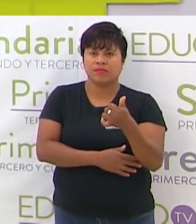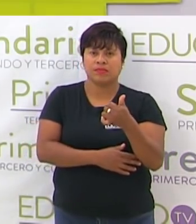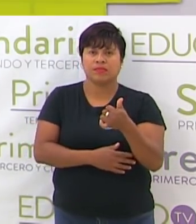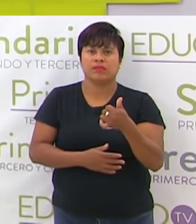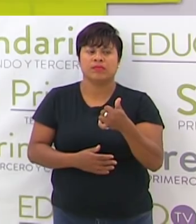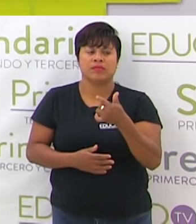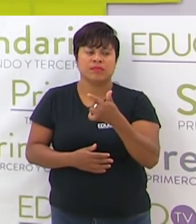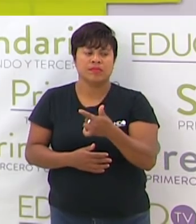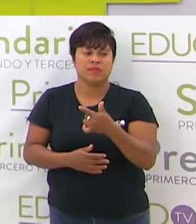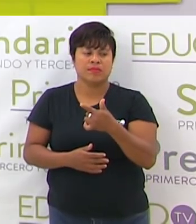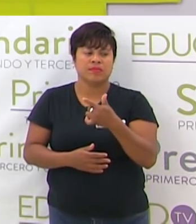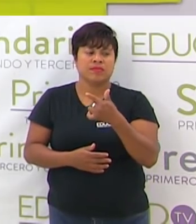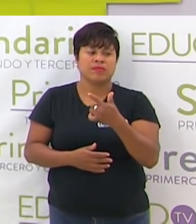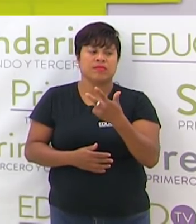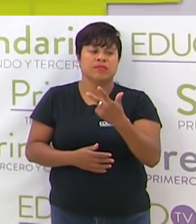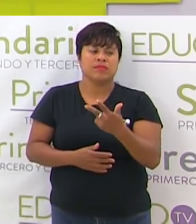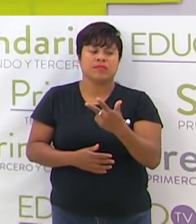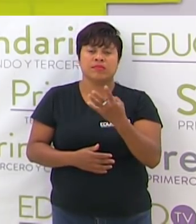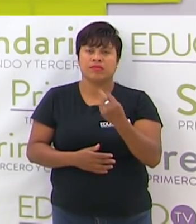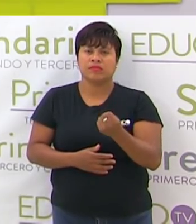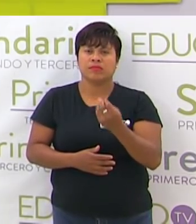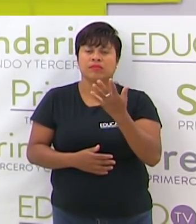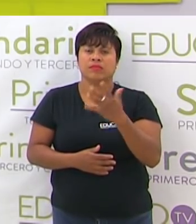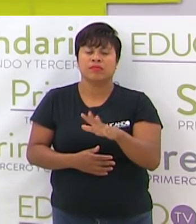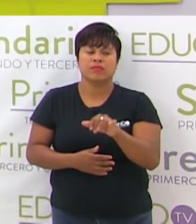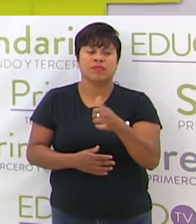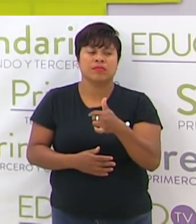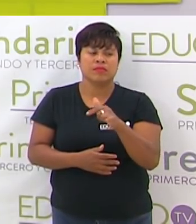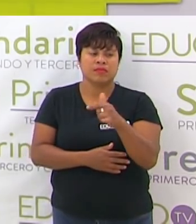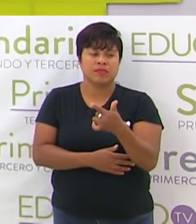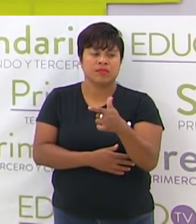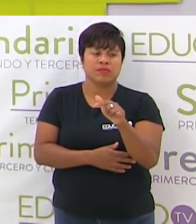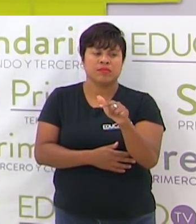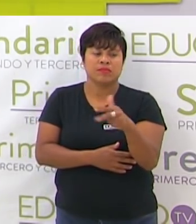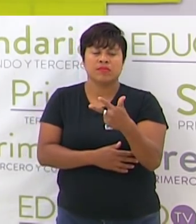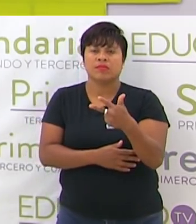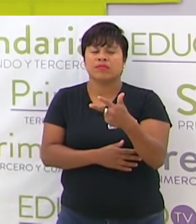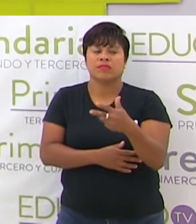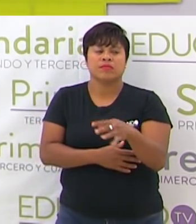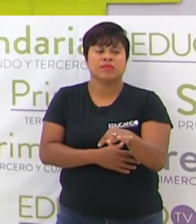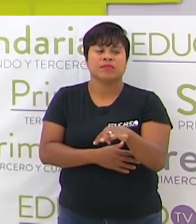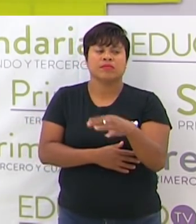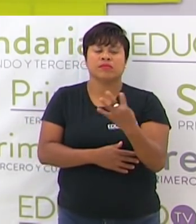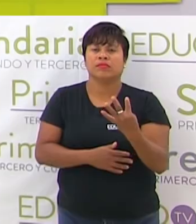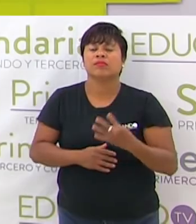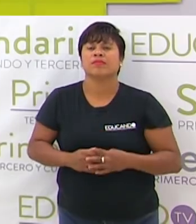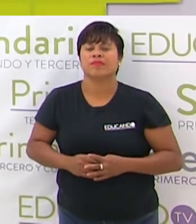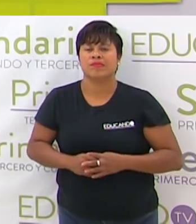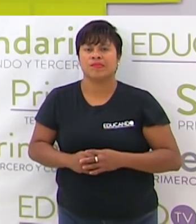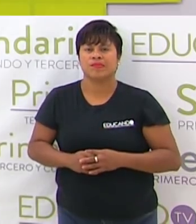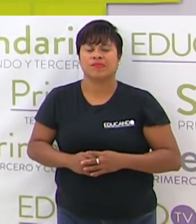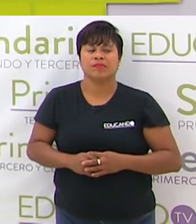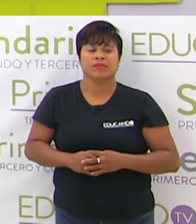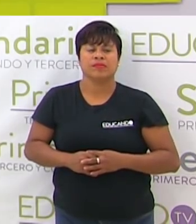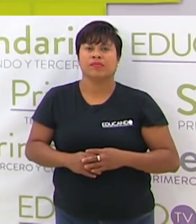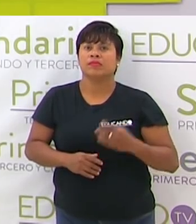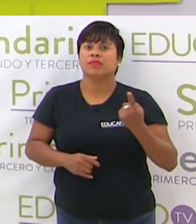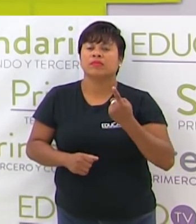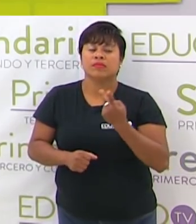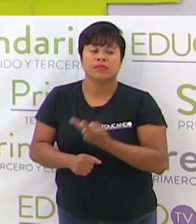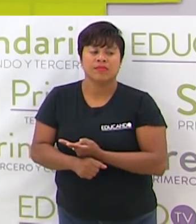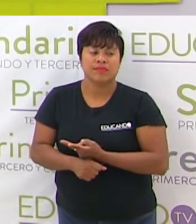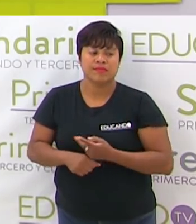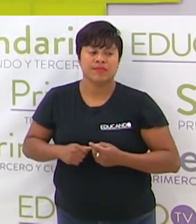6, 7, 8, 9, 10, 11, 12, 13, 14. ¿Qué